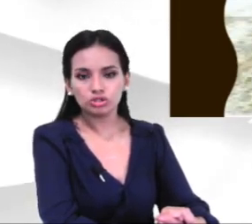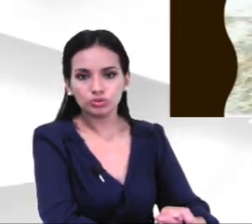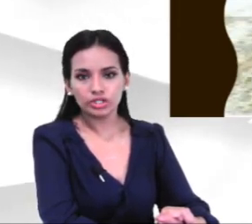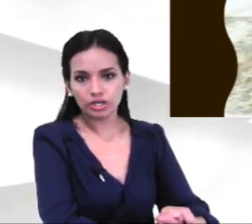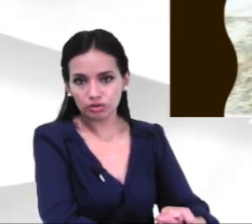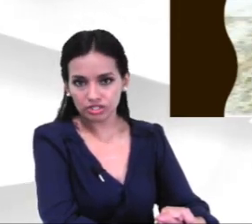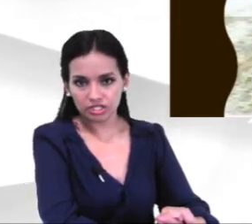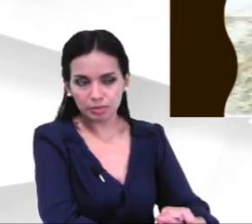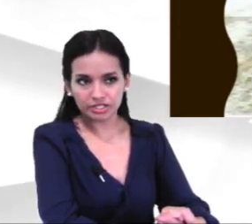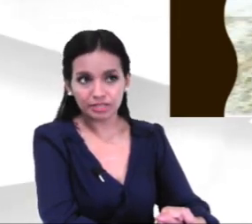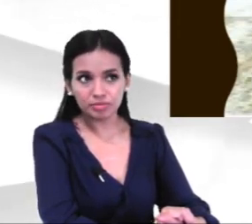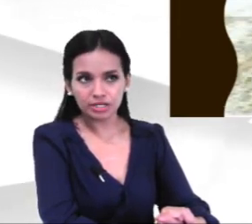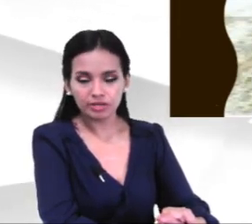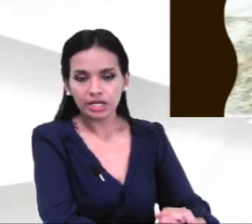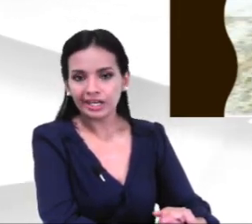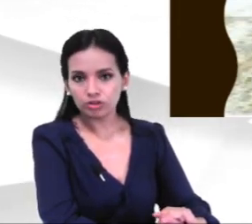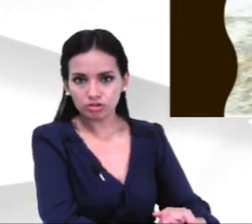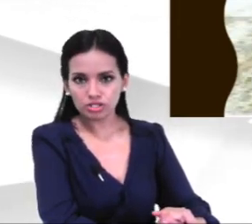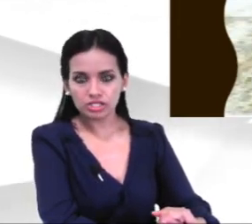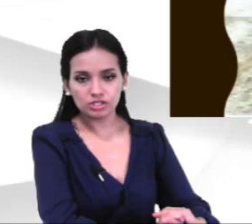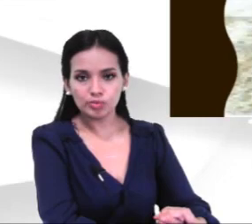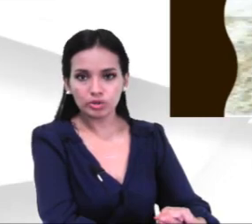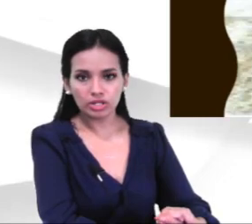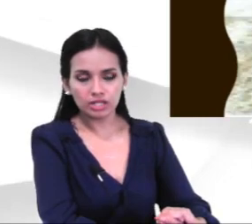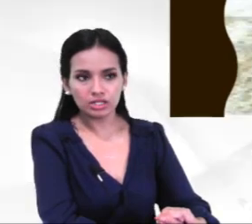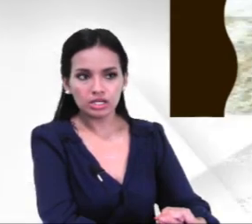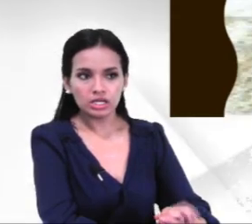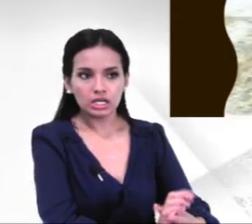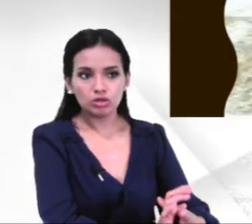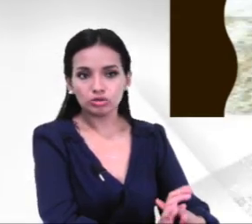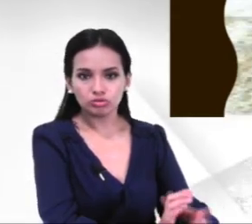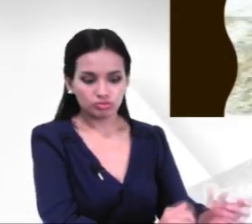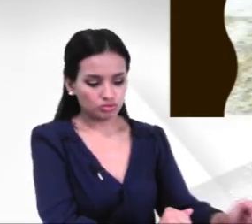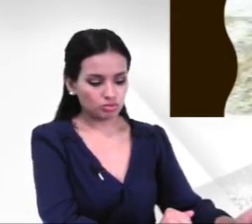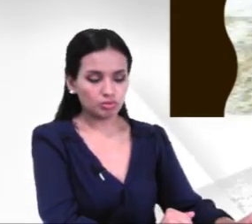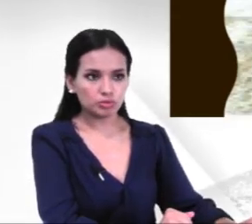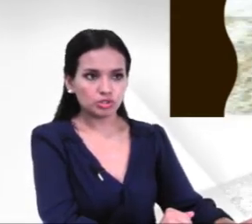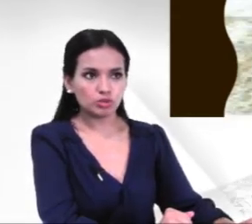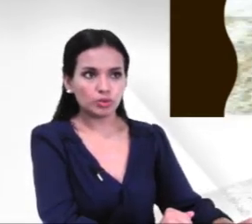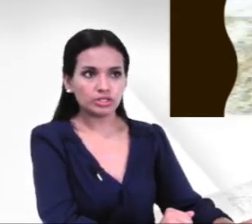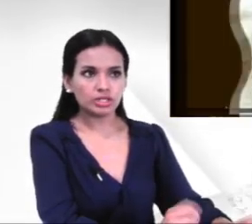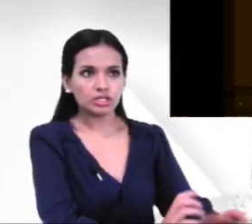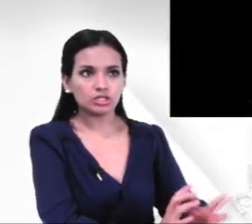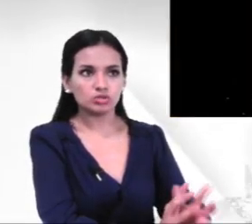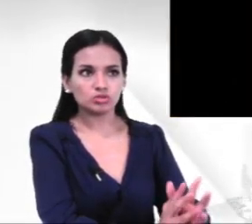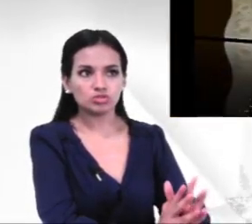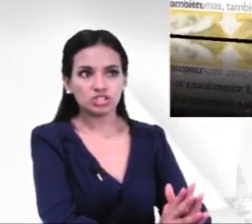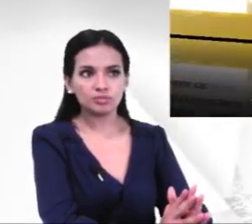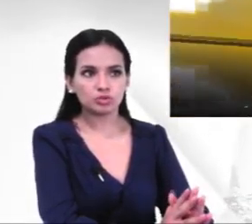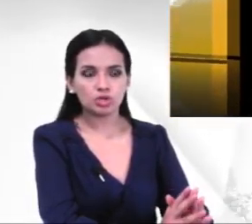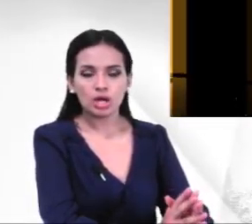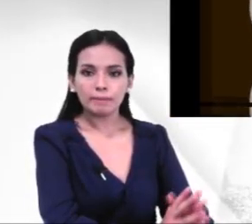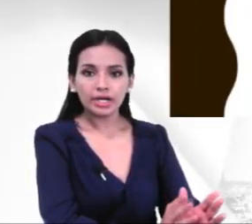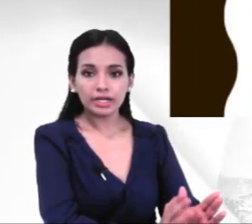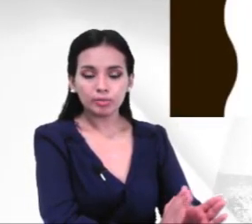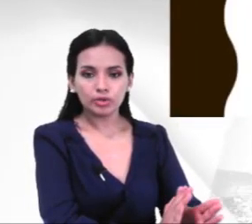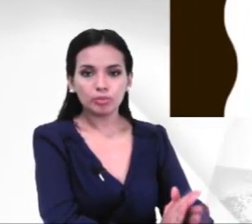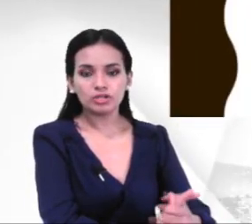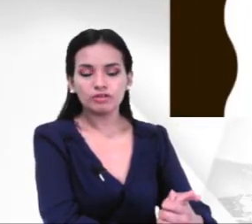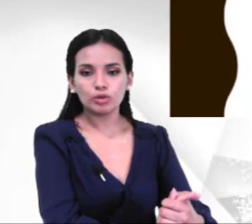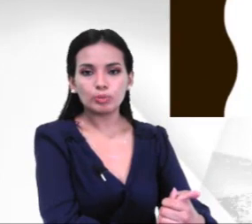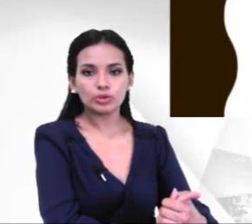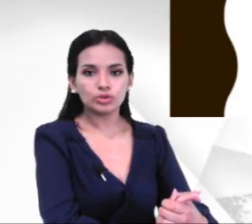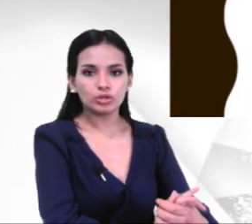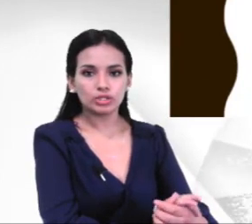constituyen ecosistemas también entonces es importante que los tomemos en cuenta estos conceptos para que